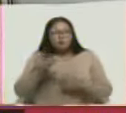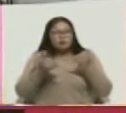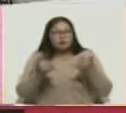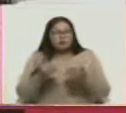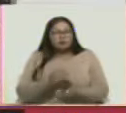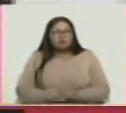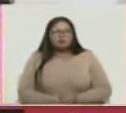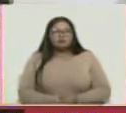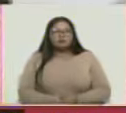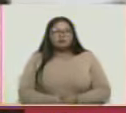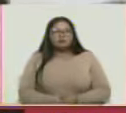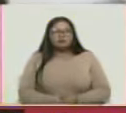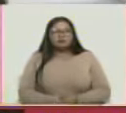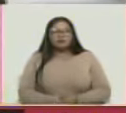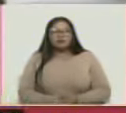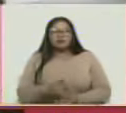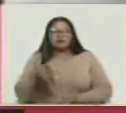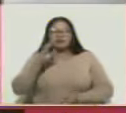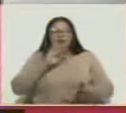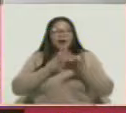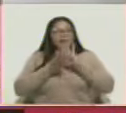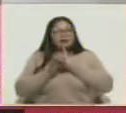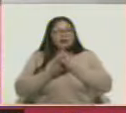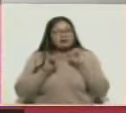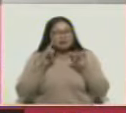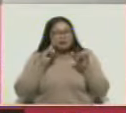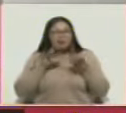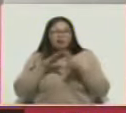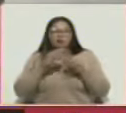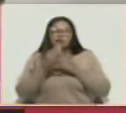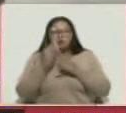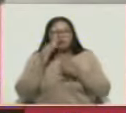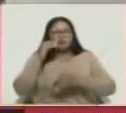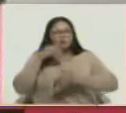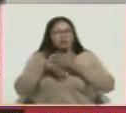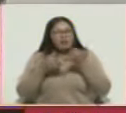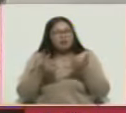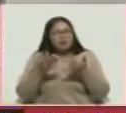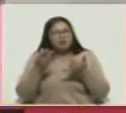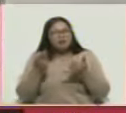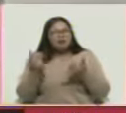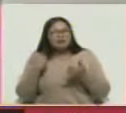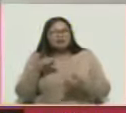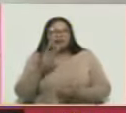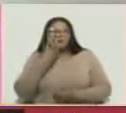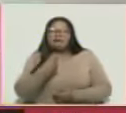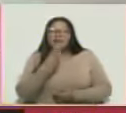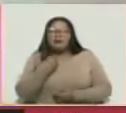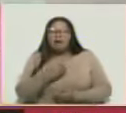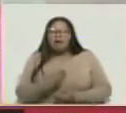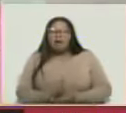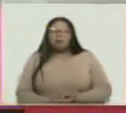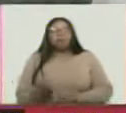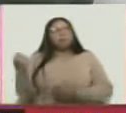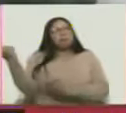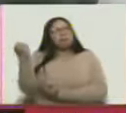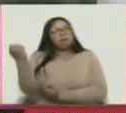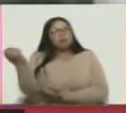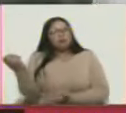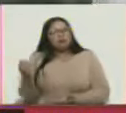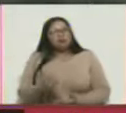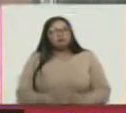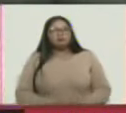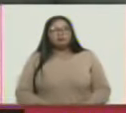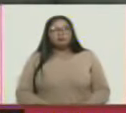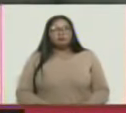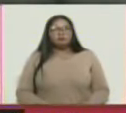Israel tiene que acabar, hay que acabar con la cultura de impunidad que goza Israel. Israel es un país impune por encima